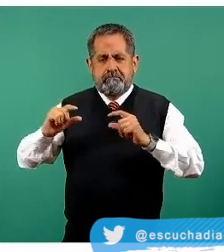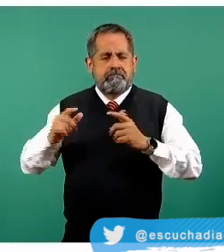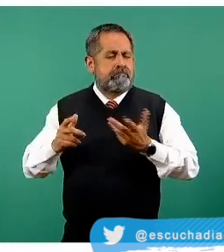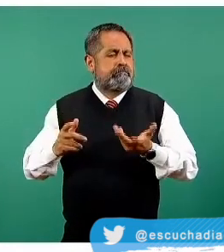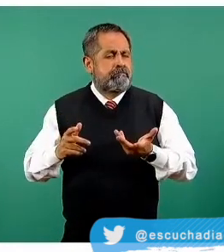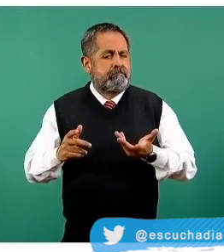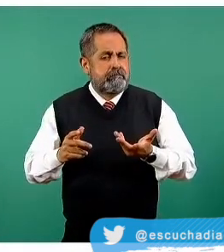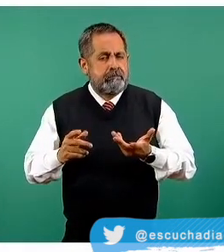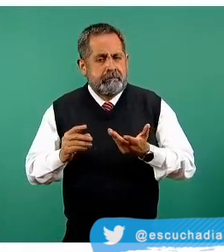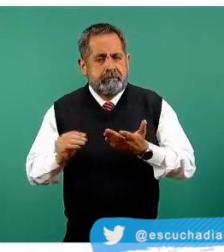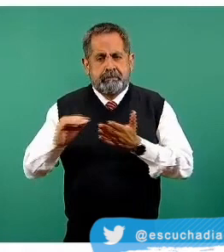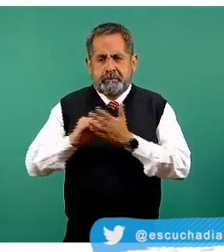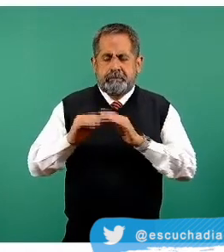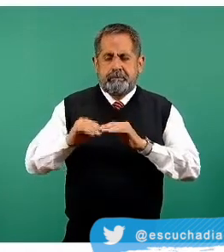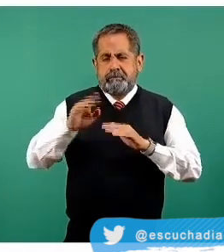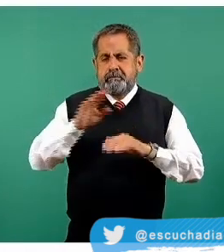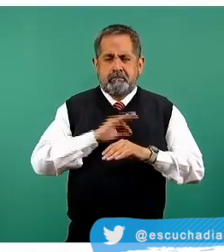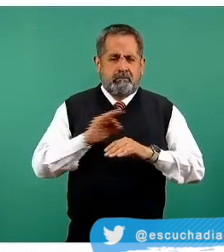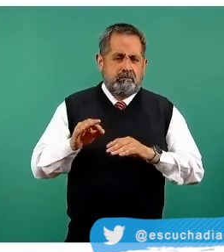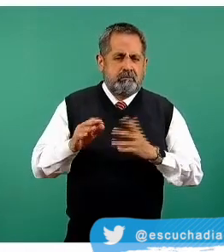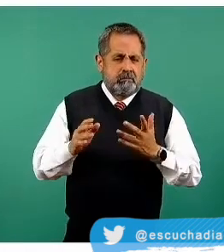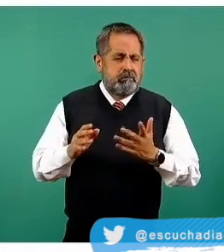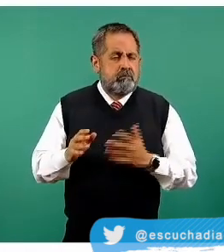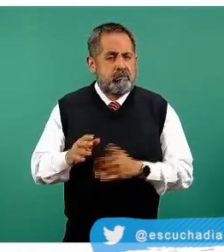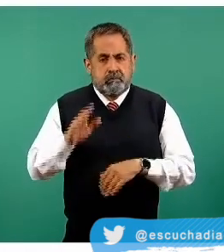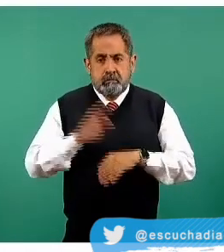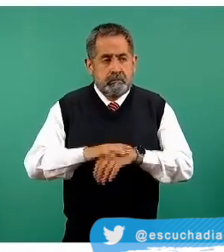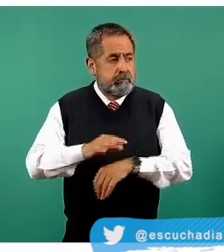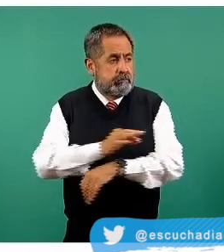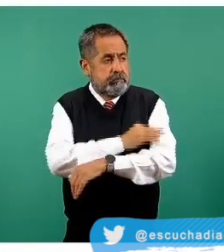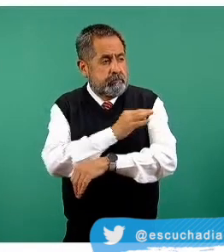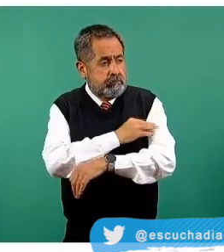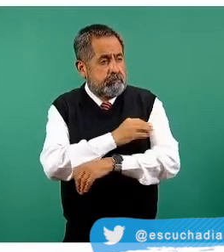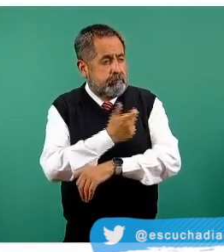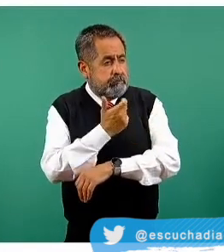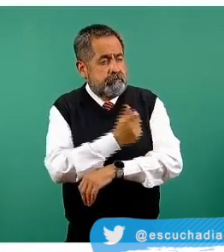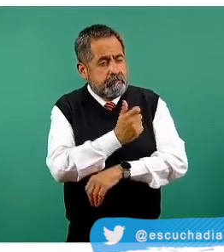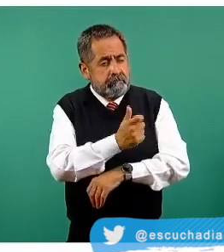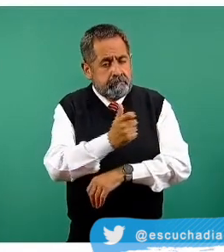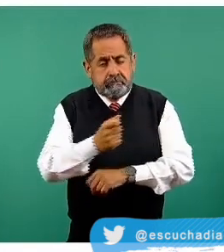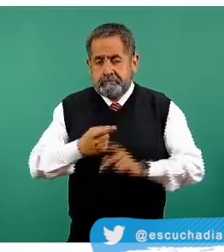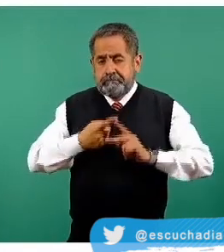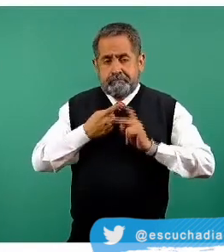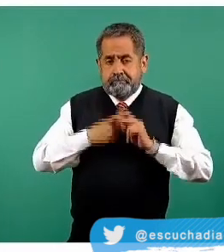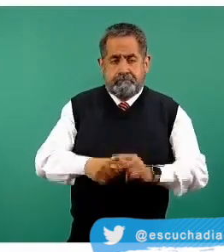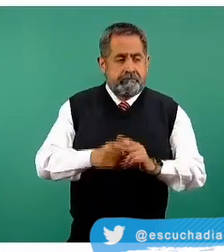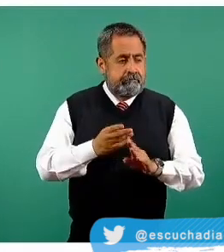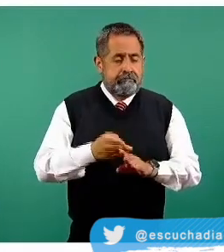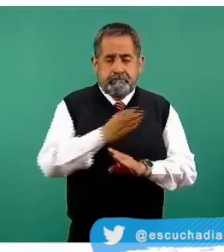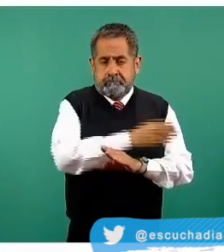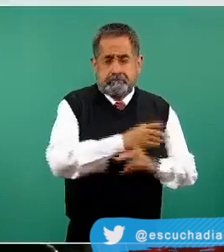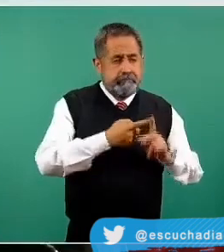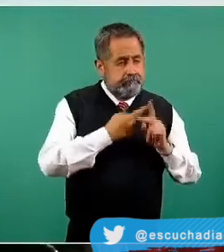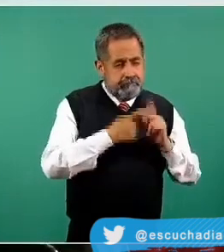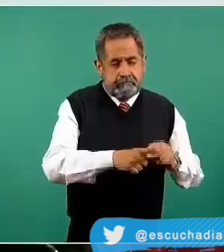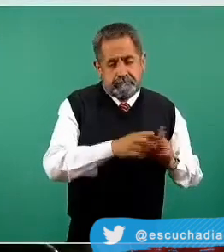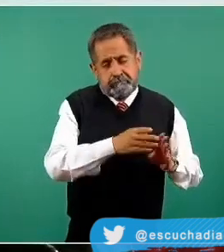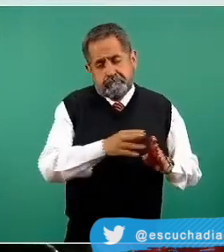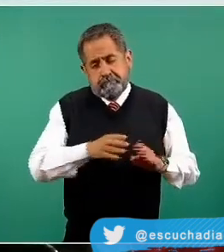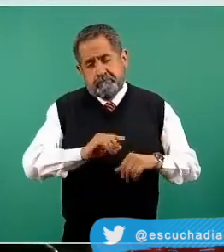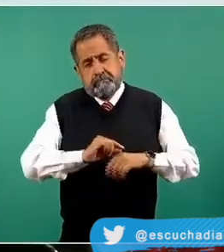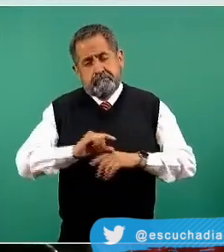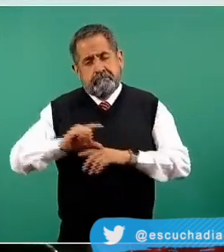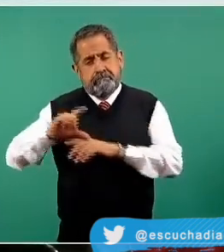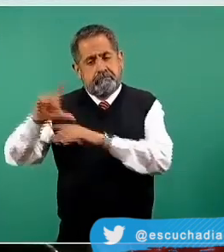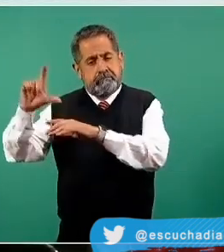va a colocarse entre los días en los que más vacunas se han aplicado desde que inició la estrategia. Y así podemos